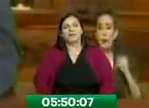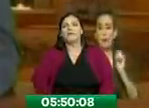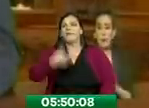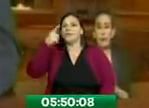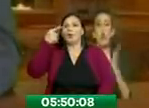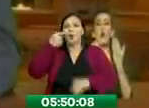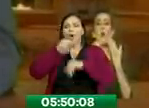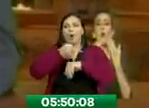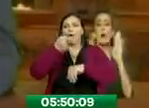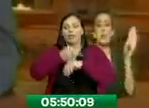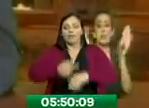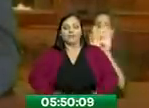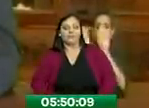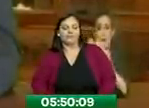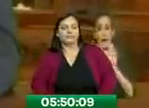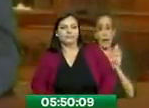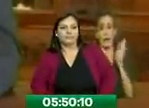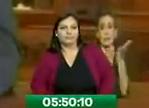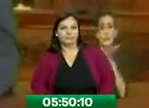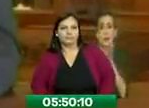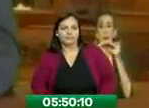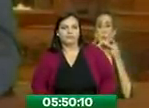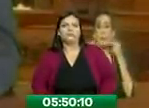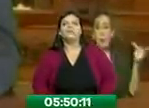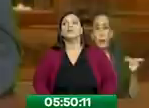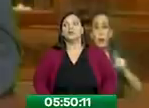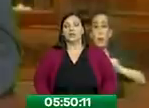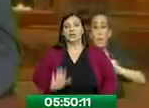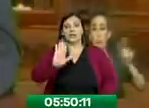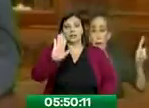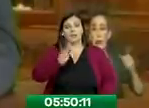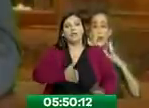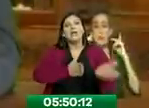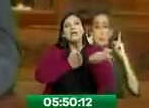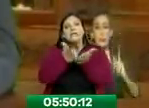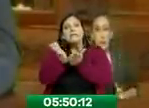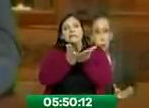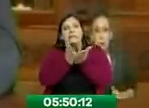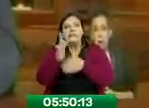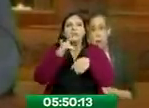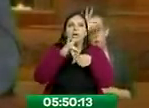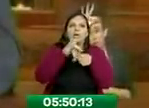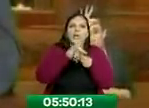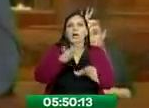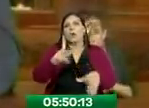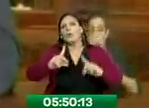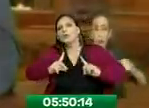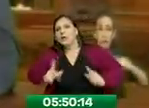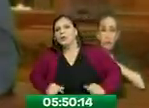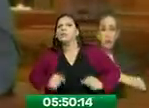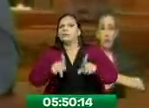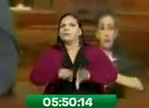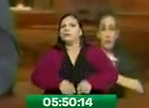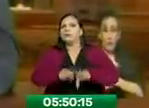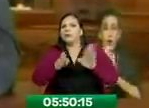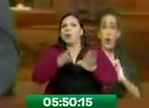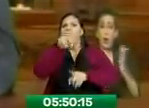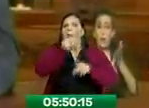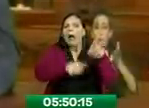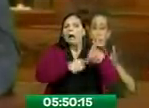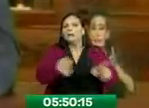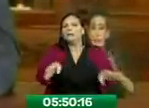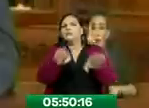servicios públicos, a excepción de salud, seguridad, servicios de riesgos y aquellos que por emergencia los ministerios decidan mantener